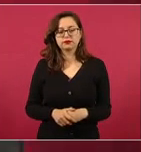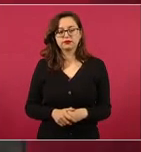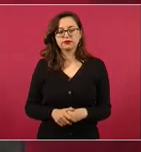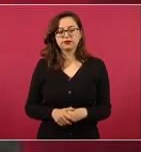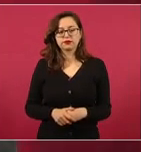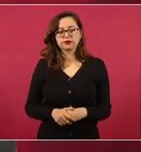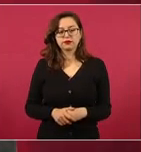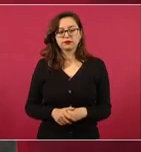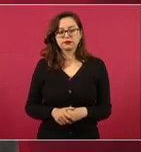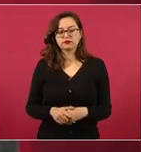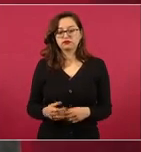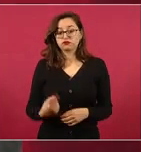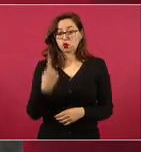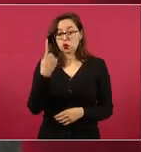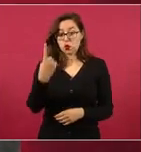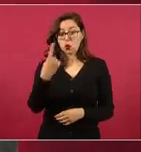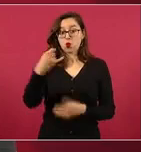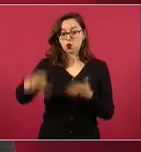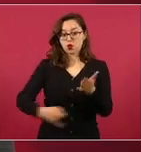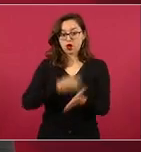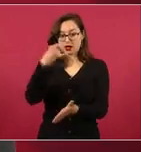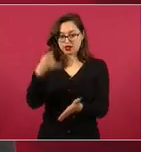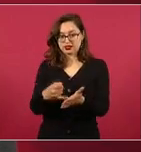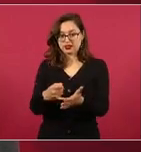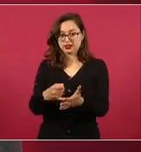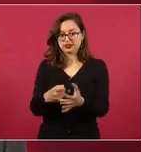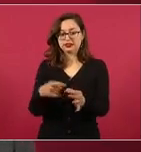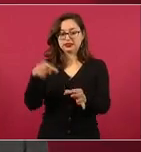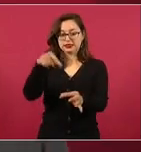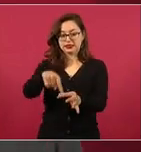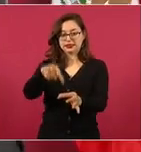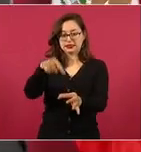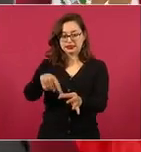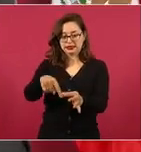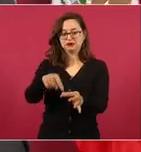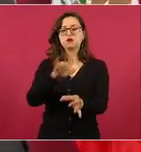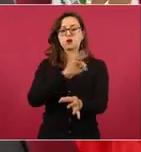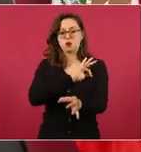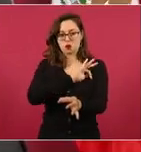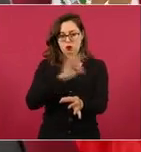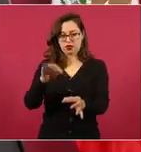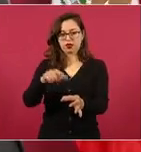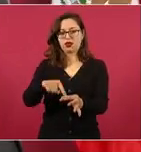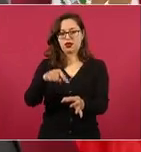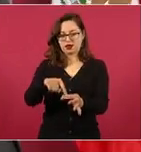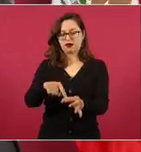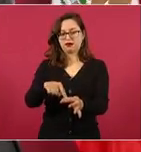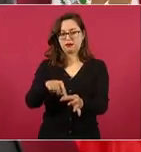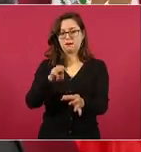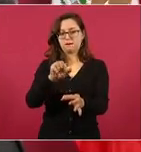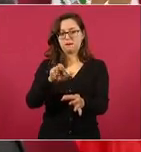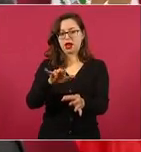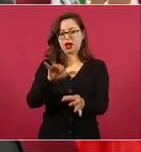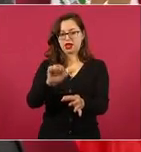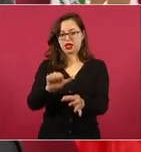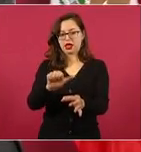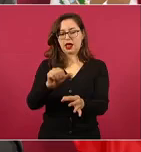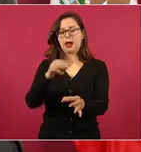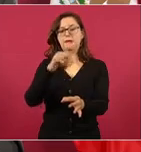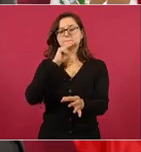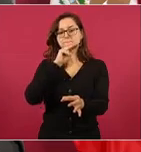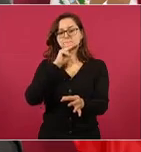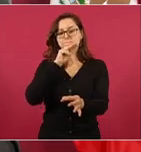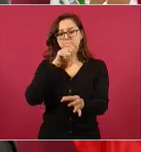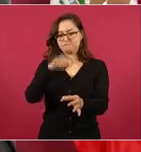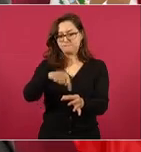en las otras 2 no, la María Magdalena y la Cleofas, ahí nada más es ir en